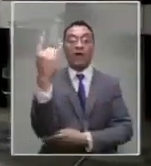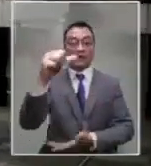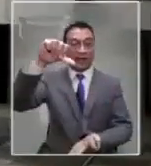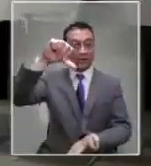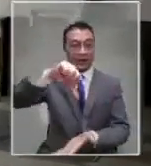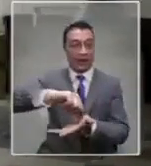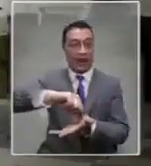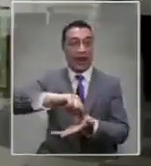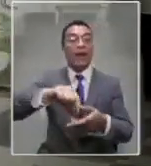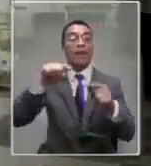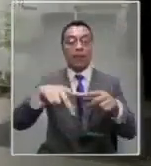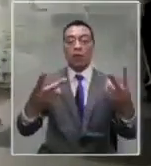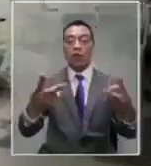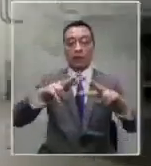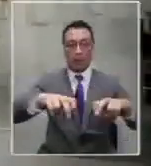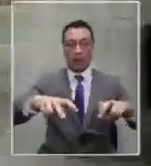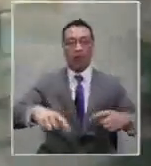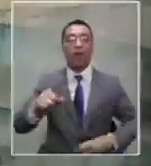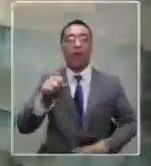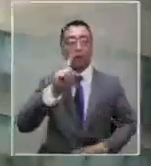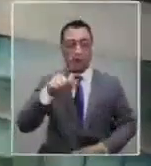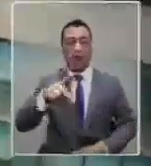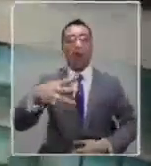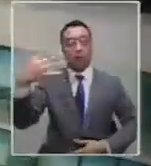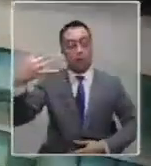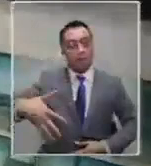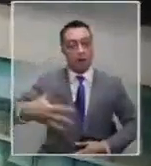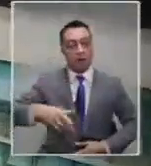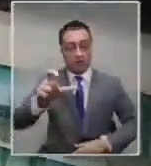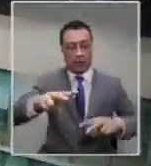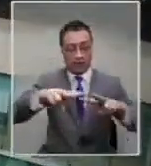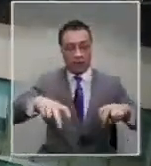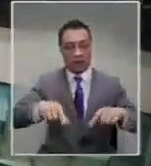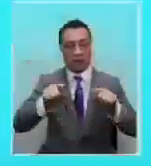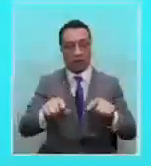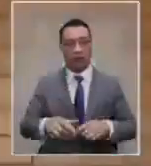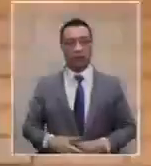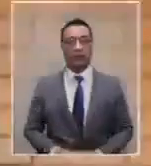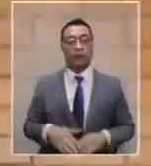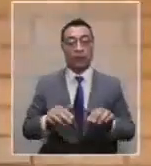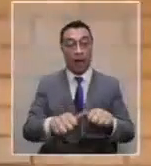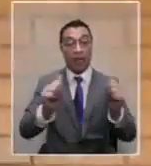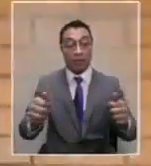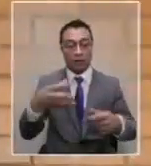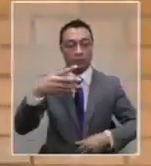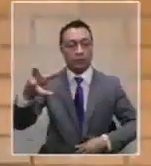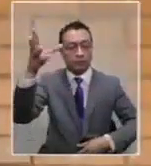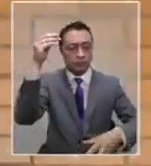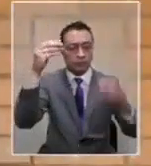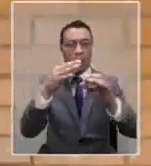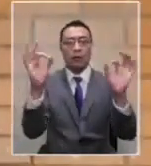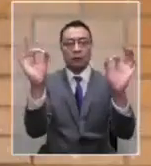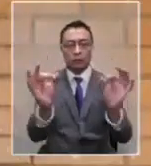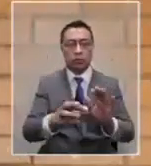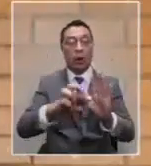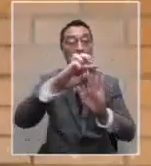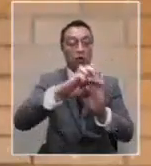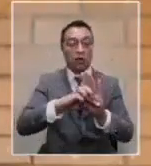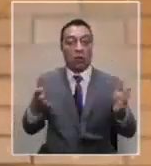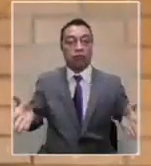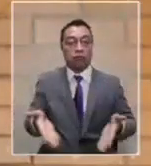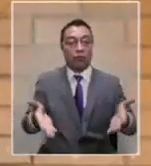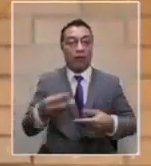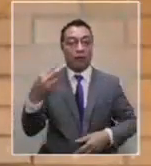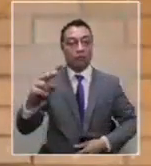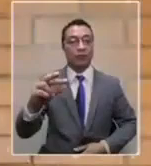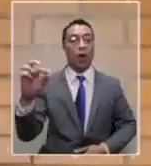para la Universidad Central donde la investigación tiene un papel fundamental. Además, conoceremos en detalle los proyectos que promueve